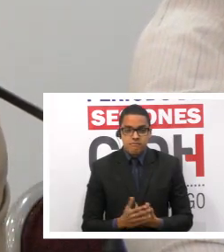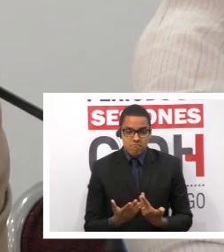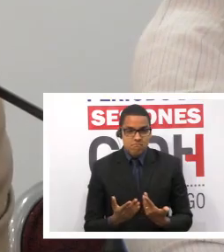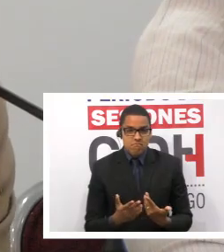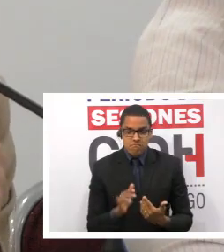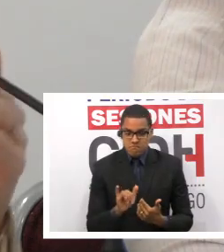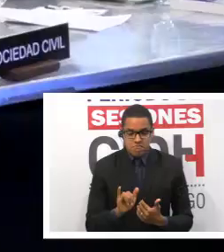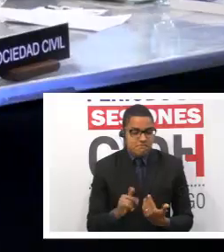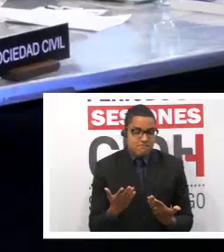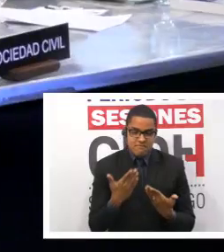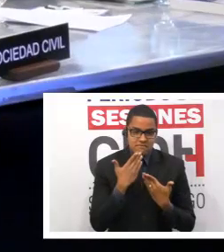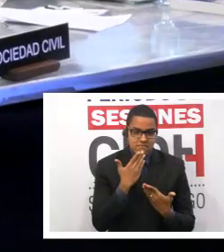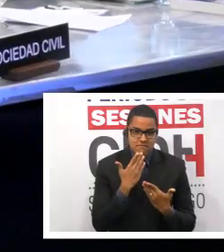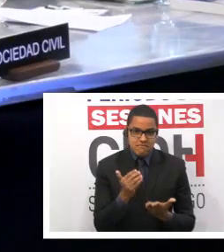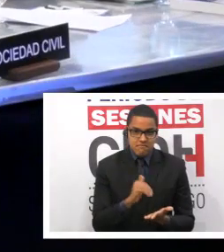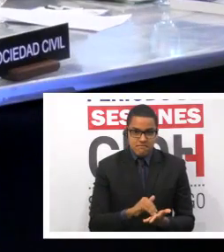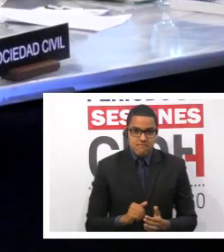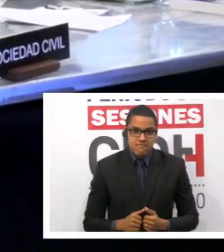nuevamente